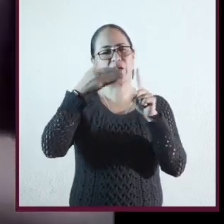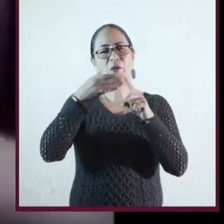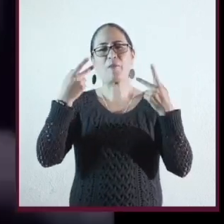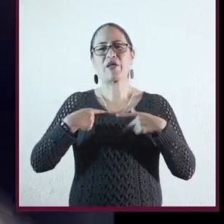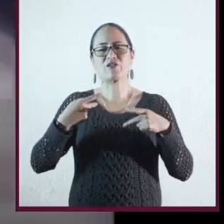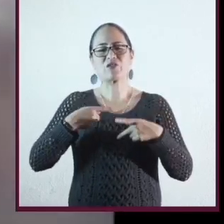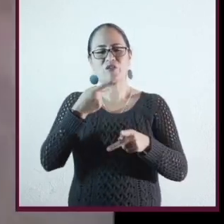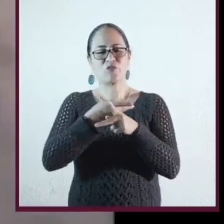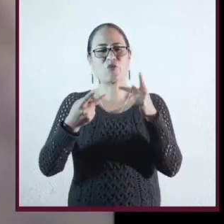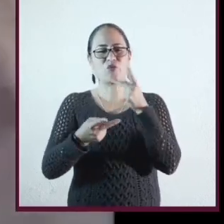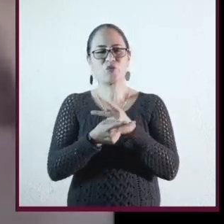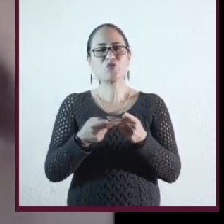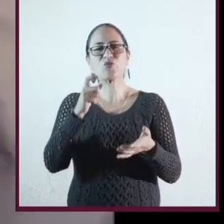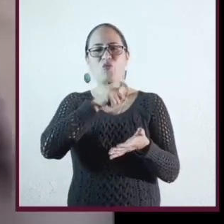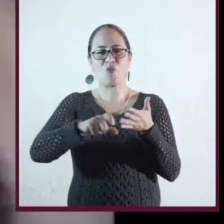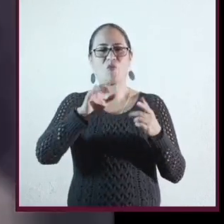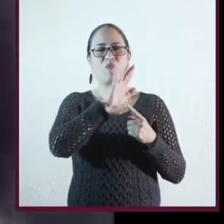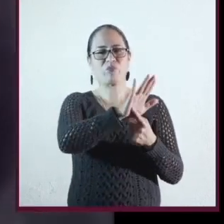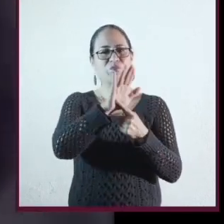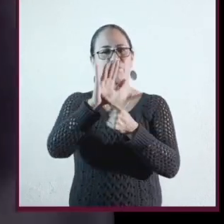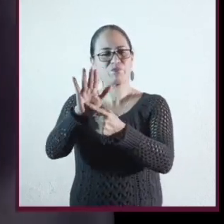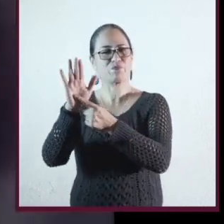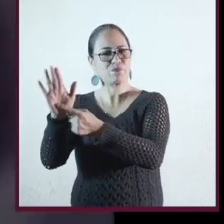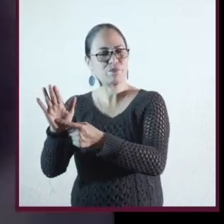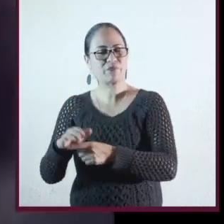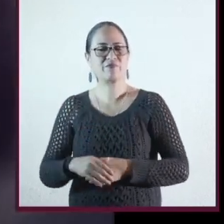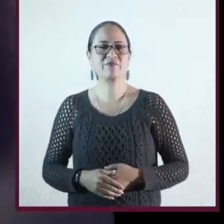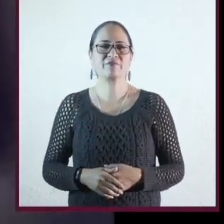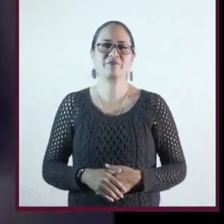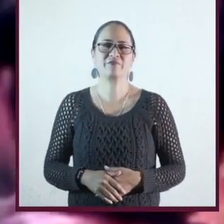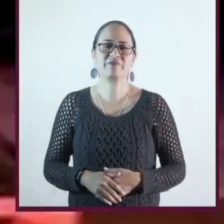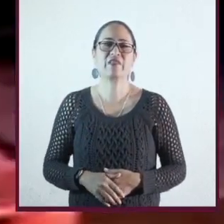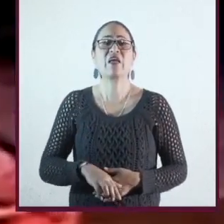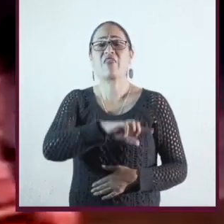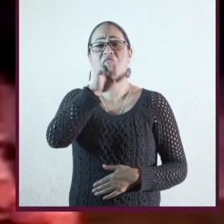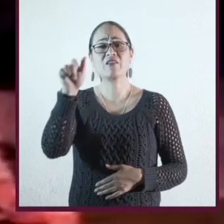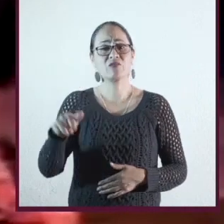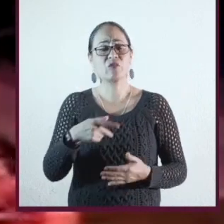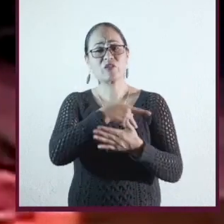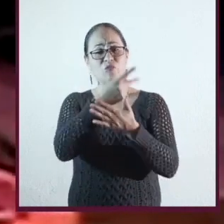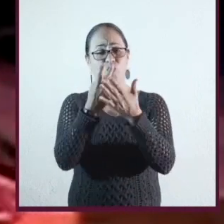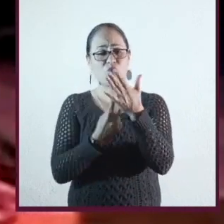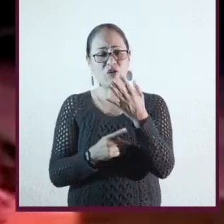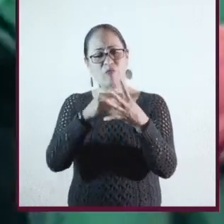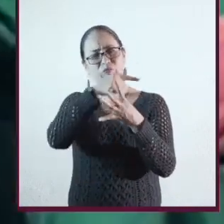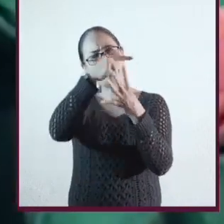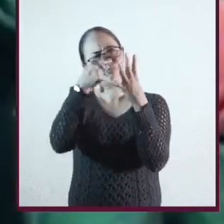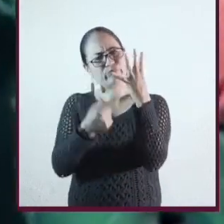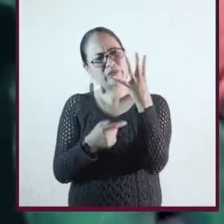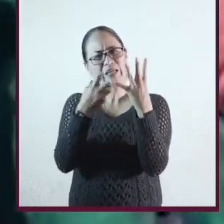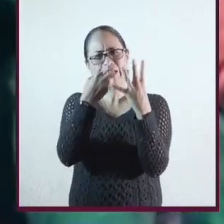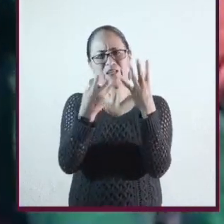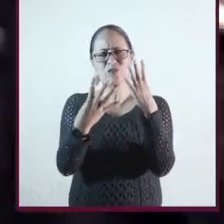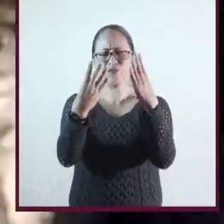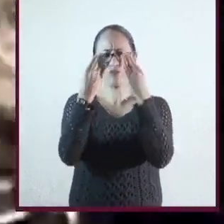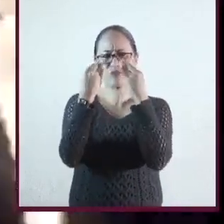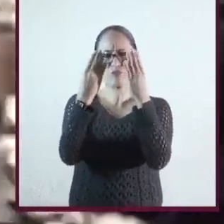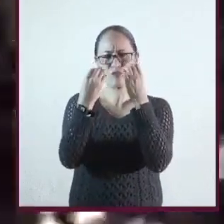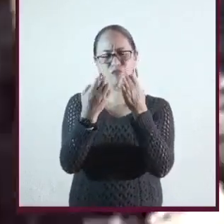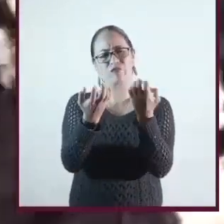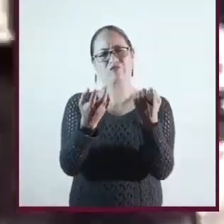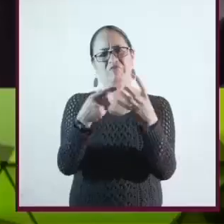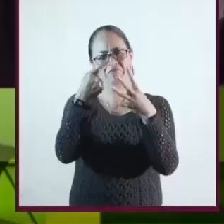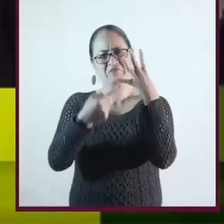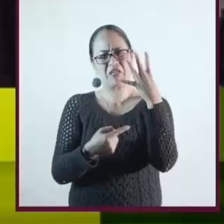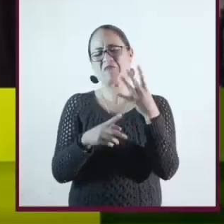más variedad de programas, no siempre eran edificantes o informativos. Telenovelas, programas de concursos y chismes de